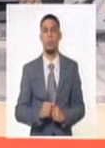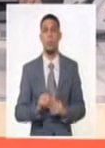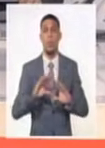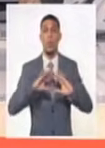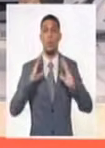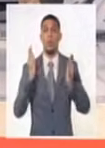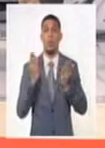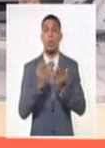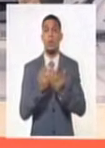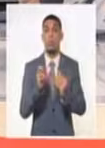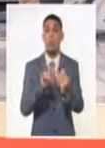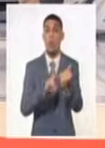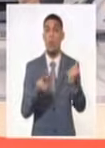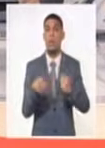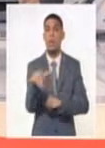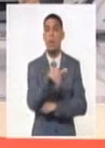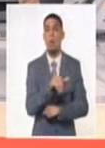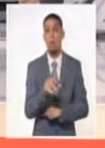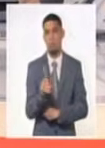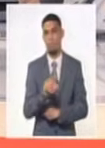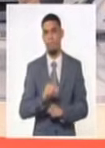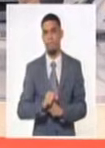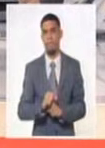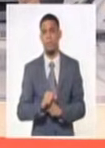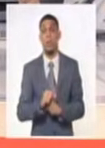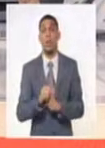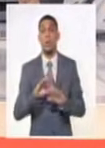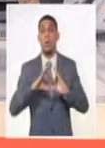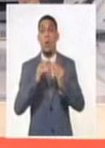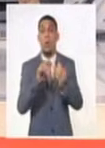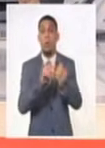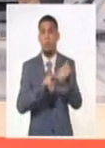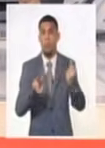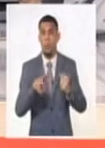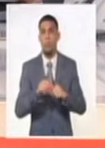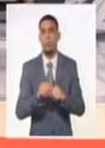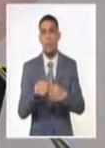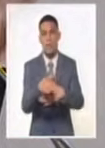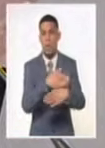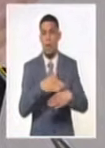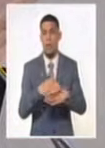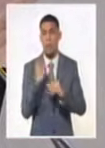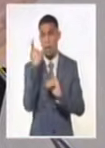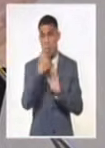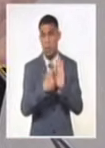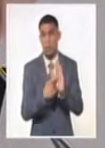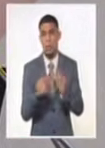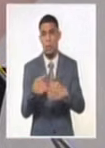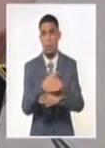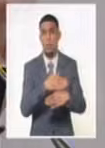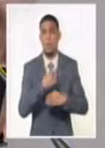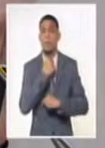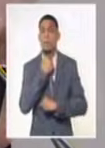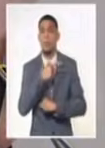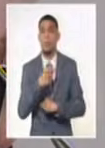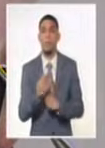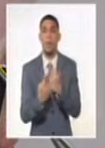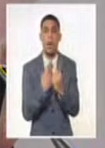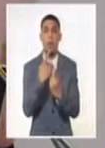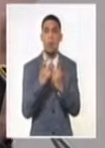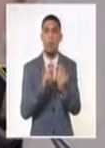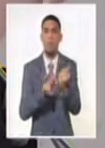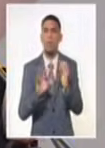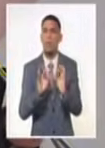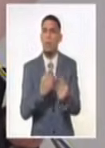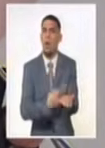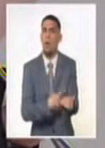territorios tienen las mismas características, ni todas las universidades y carreras tampoco. Nosotros en otras provincias estamos muy acostumbrados a